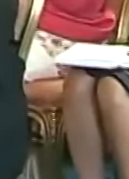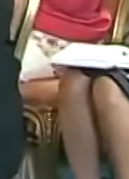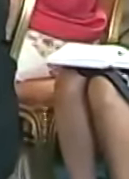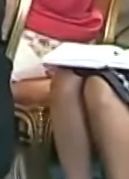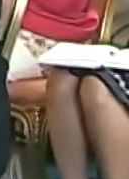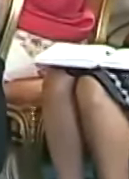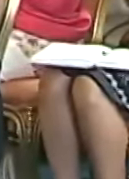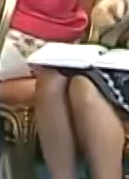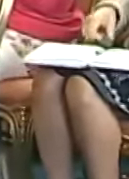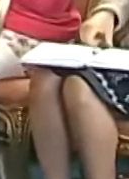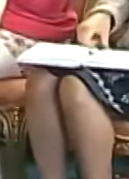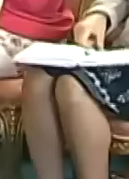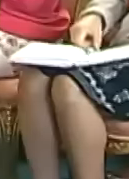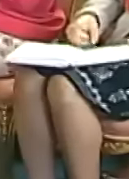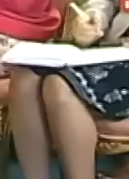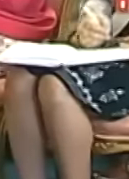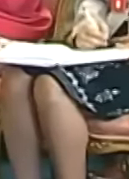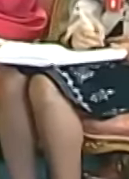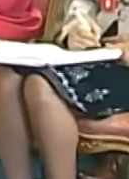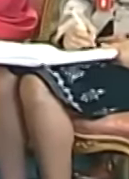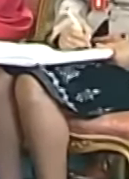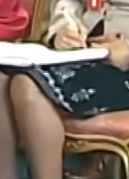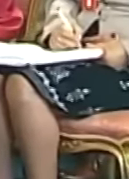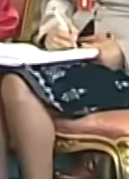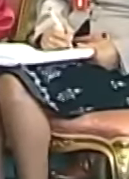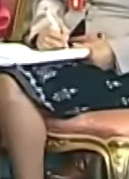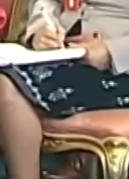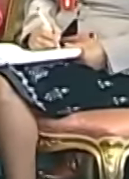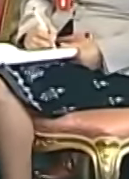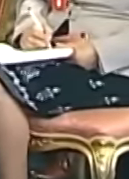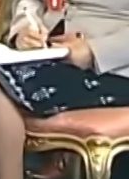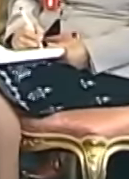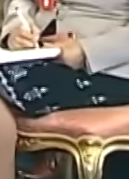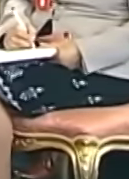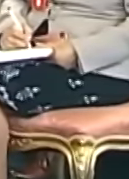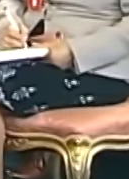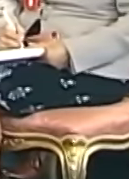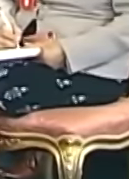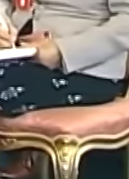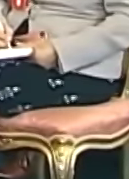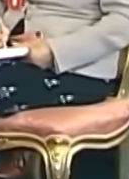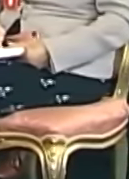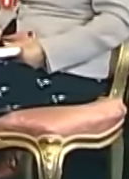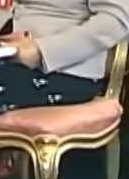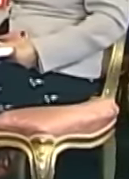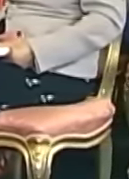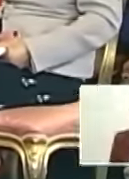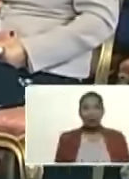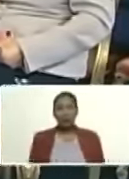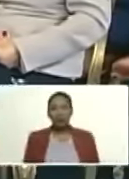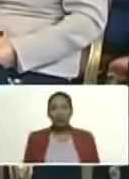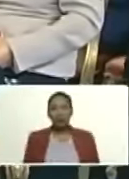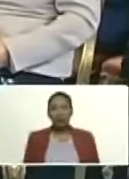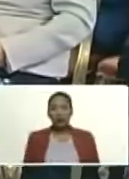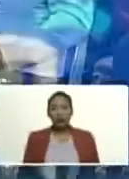Esta es la verdad. Y así tenemos múltiples documentos, con los